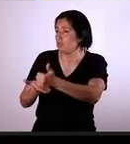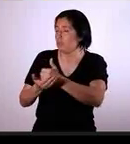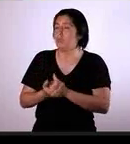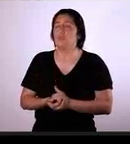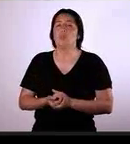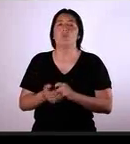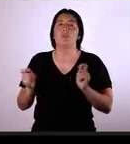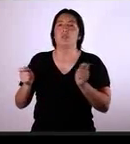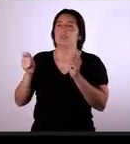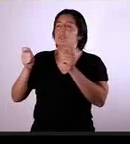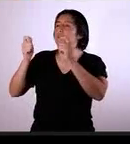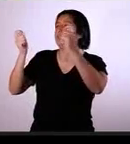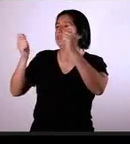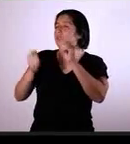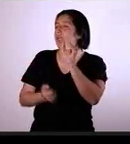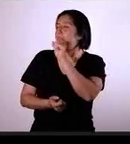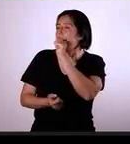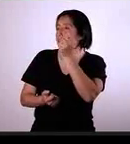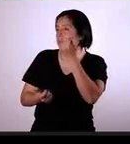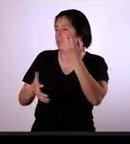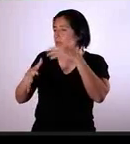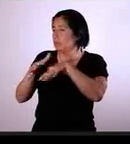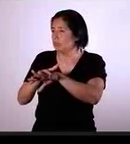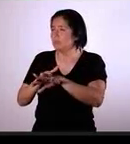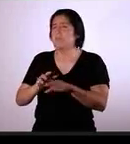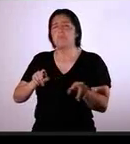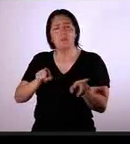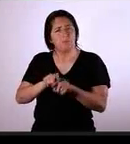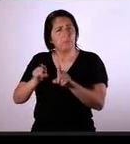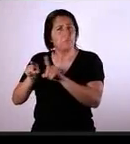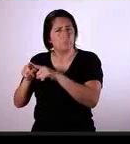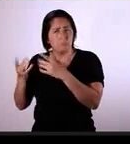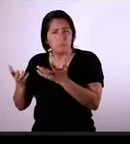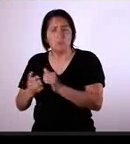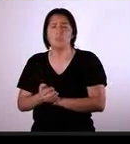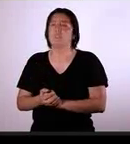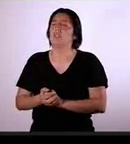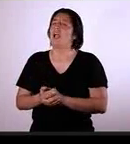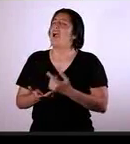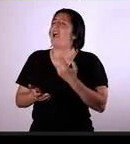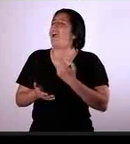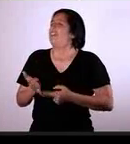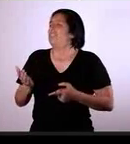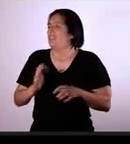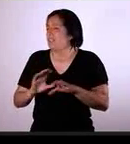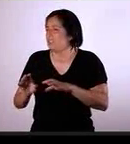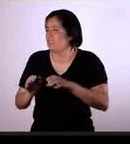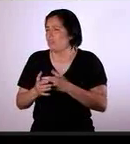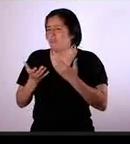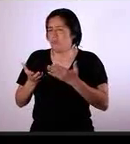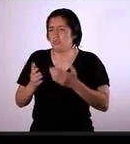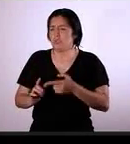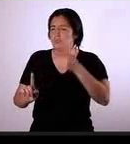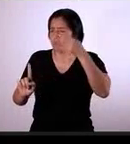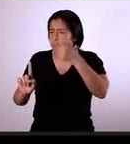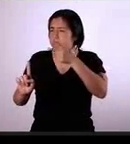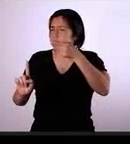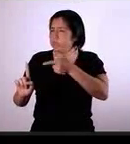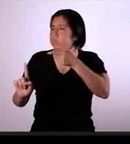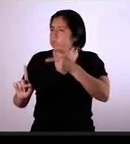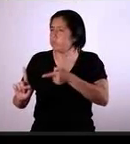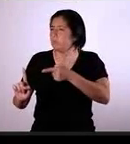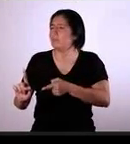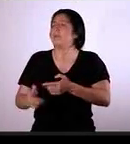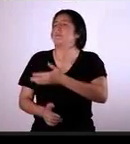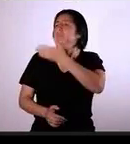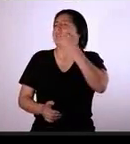el festival Cantemos por la Inclusión, sino que también está haciendo acciones concretas para mejorar